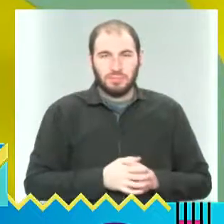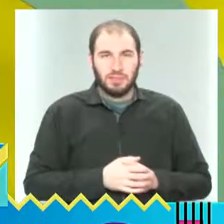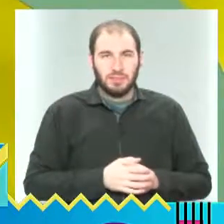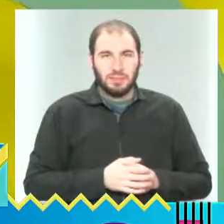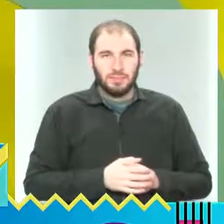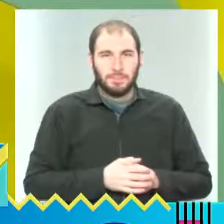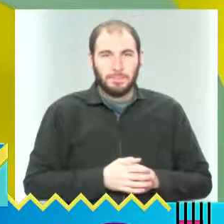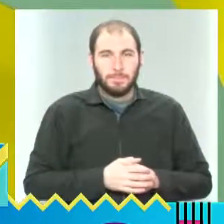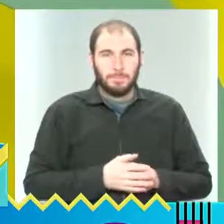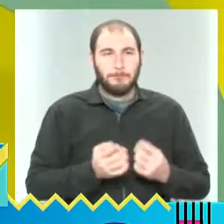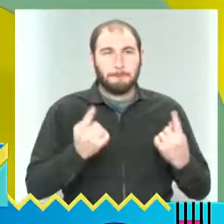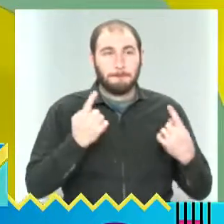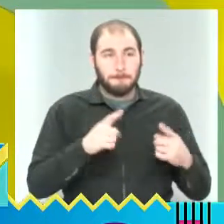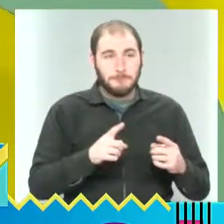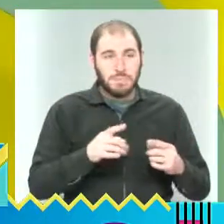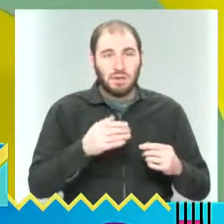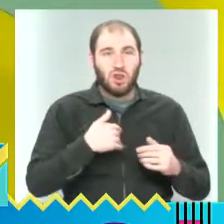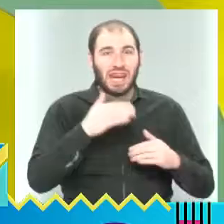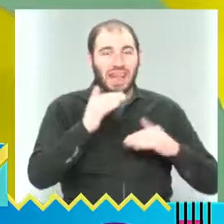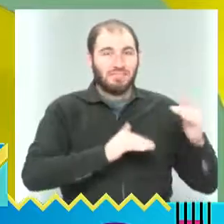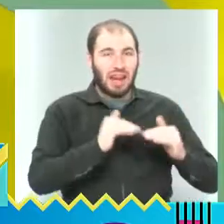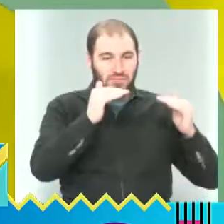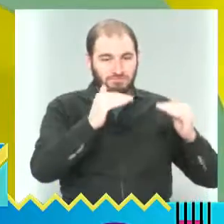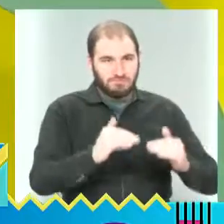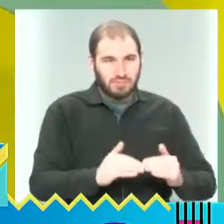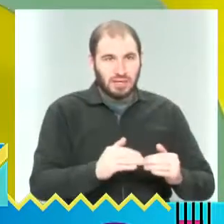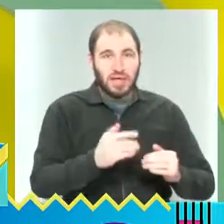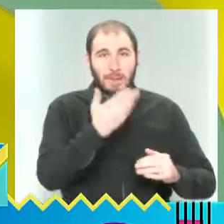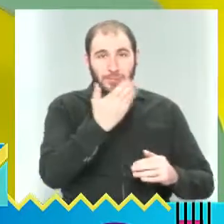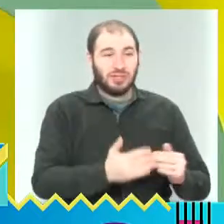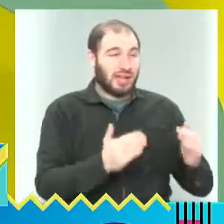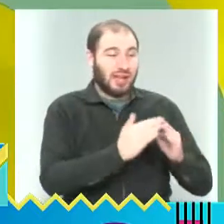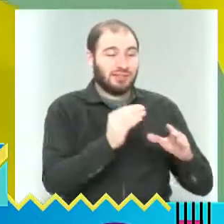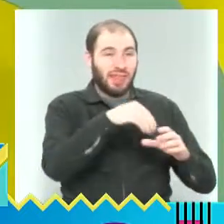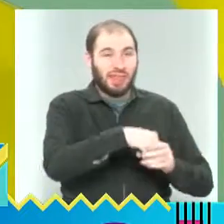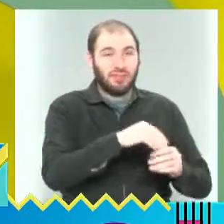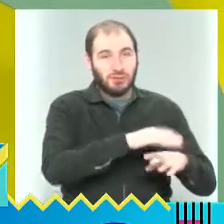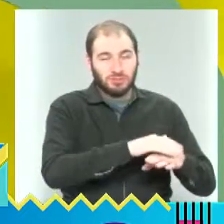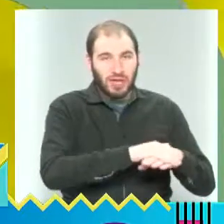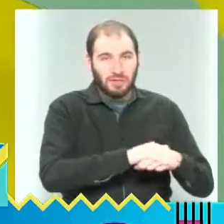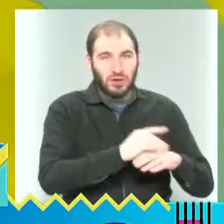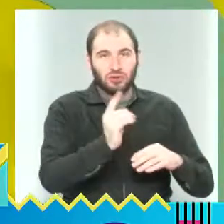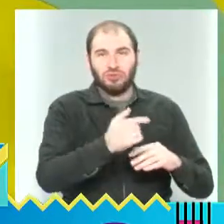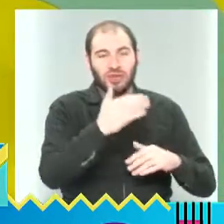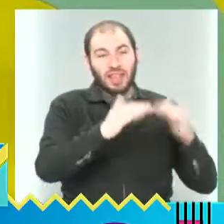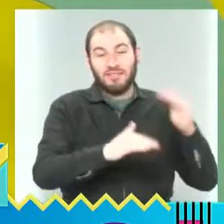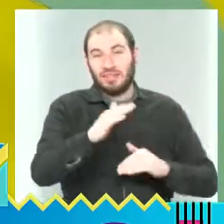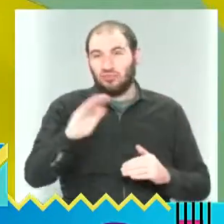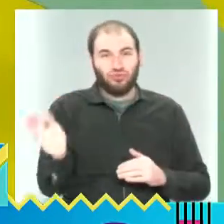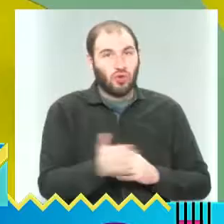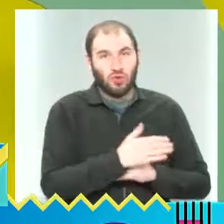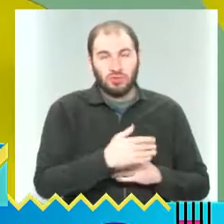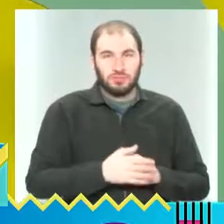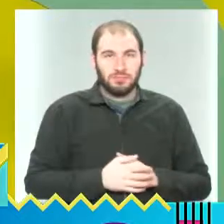pero bajaba al nivel desde que el ama de casa, digamos. Es decir, son todos los niveles que tenemos